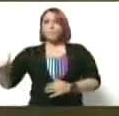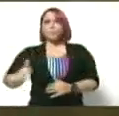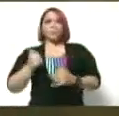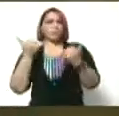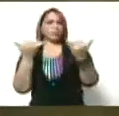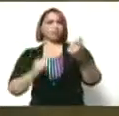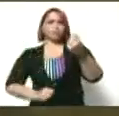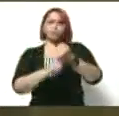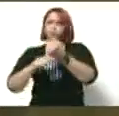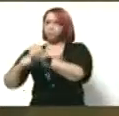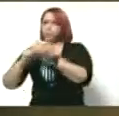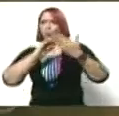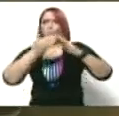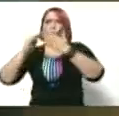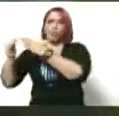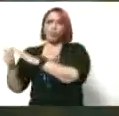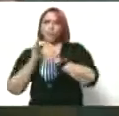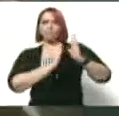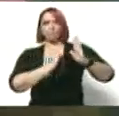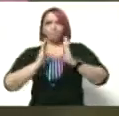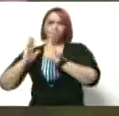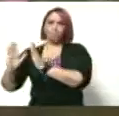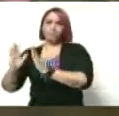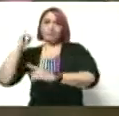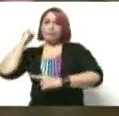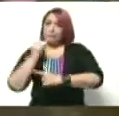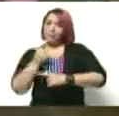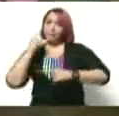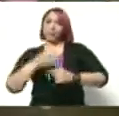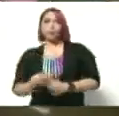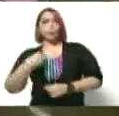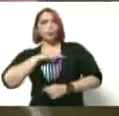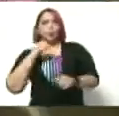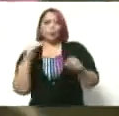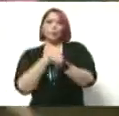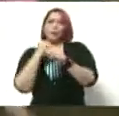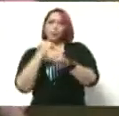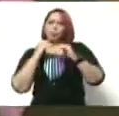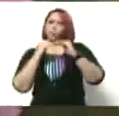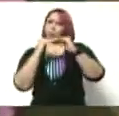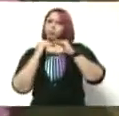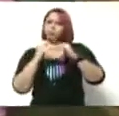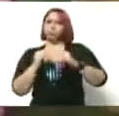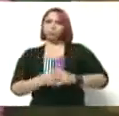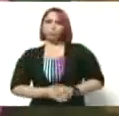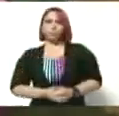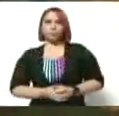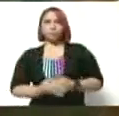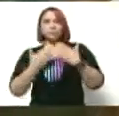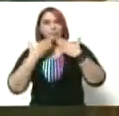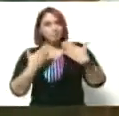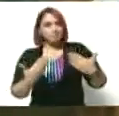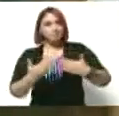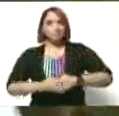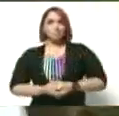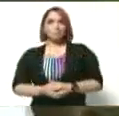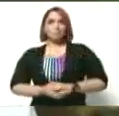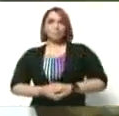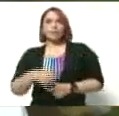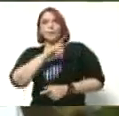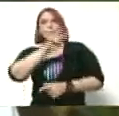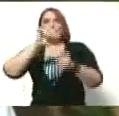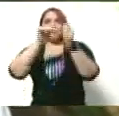apoyo con la comunidad organizada como es el deber ser aquí estamos trabajando como un solo equipo así que muchísimas gracias vicepresidenta